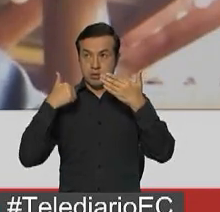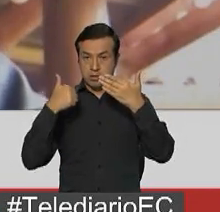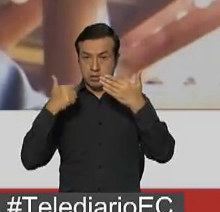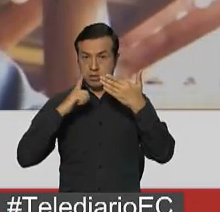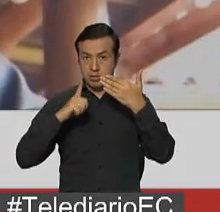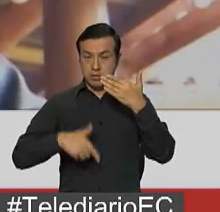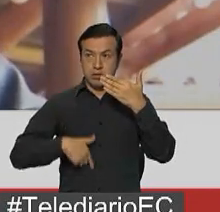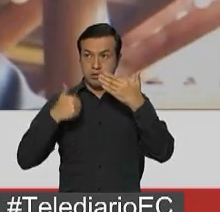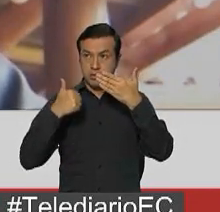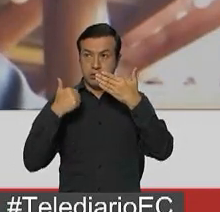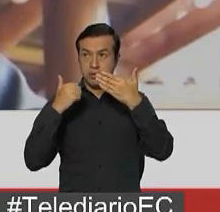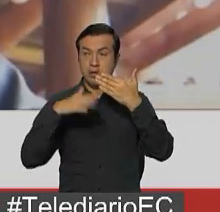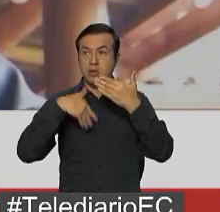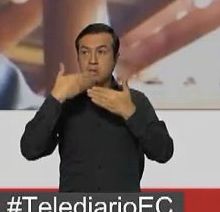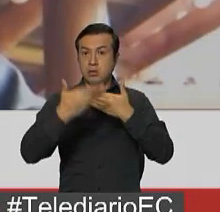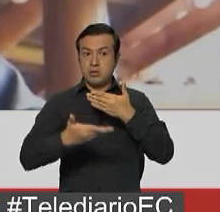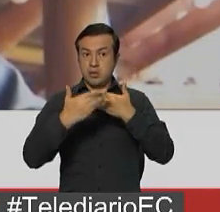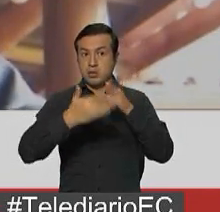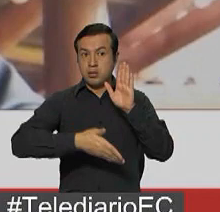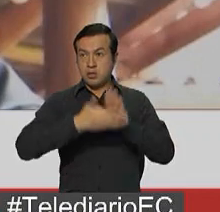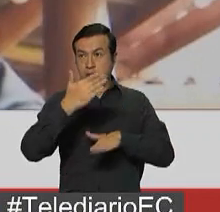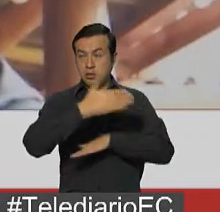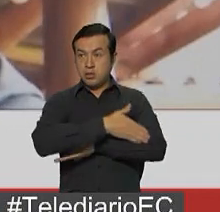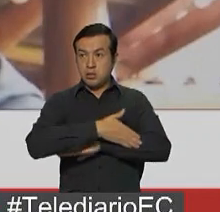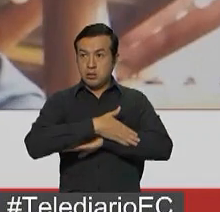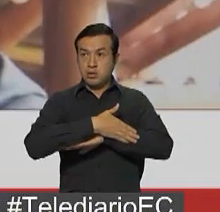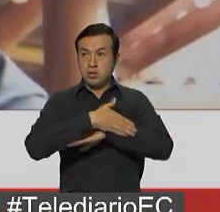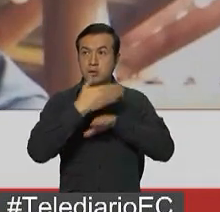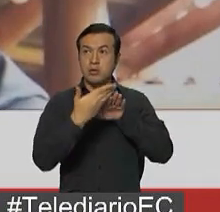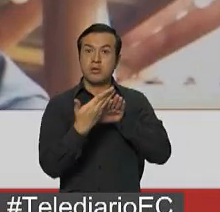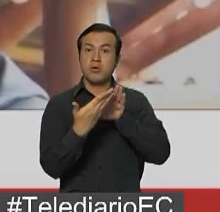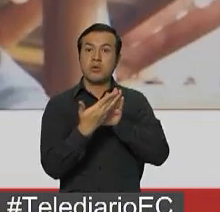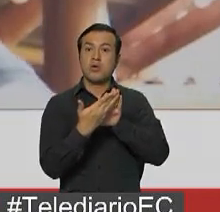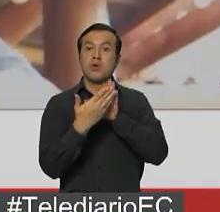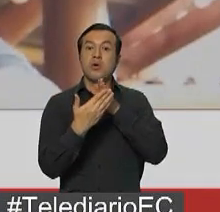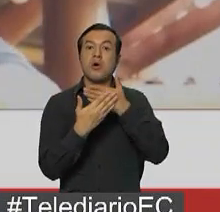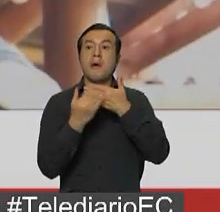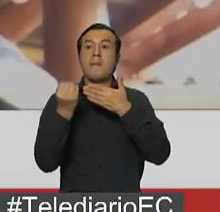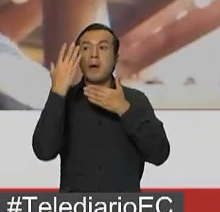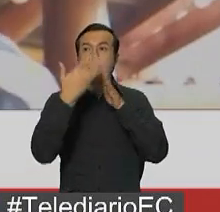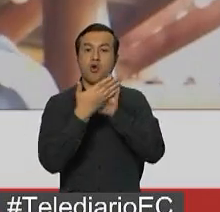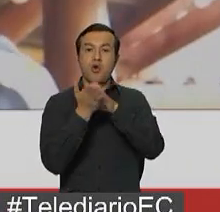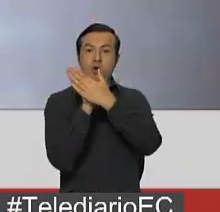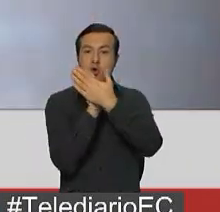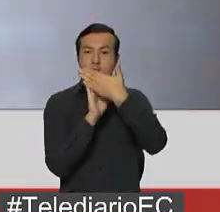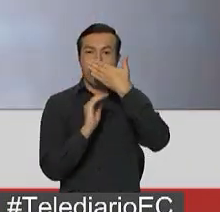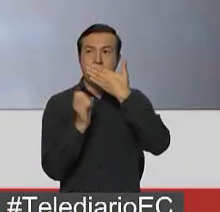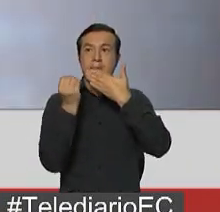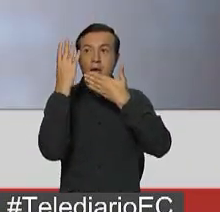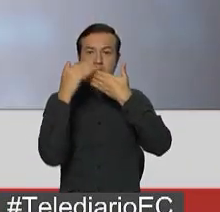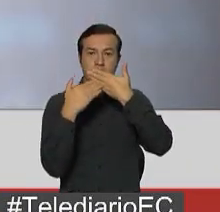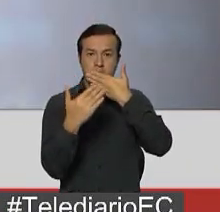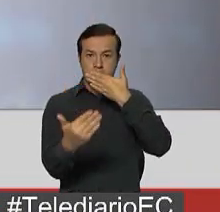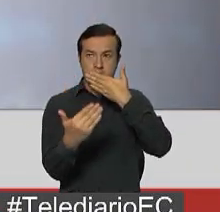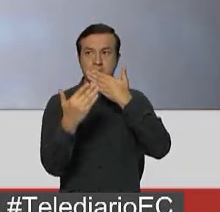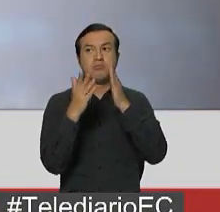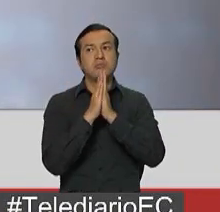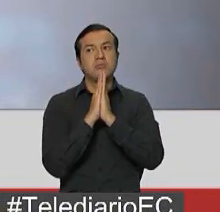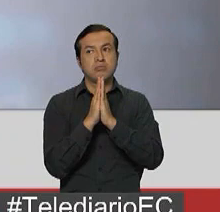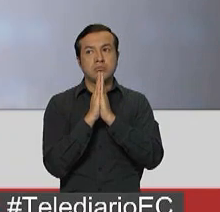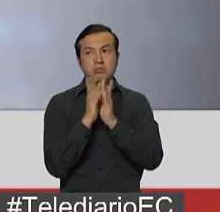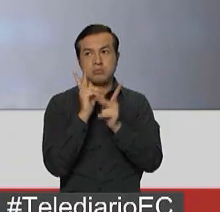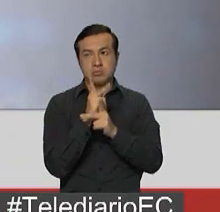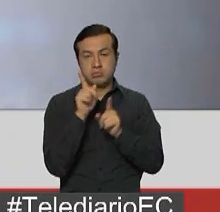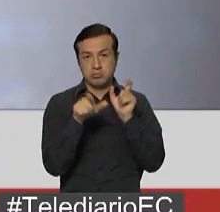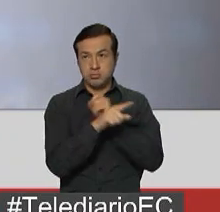cualquier situación hacer algún trámite en la calle el lado blanco va hacia afuera pide usan mascarillas que